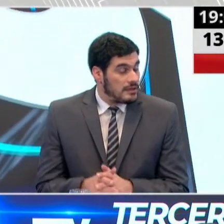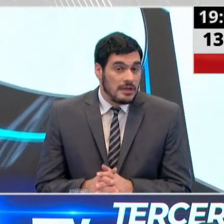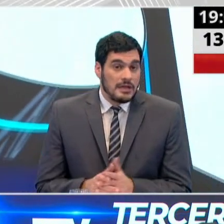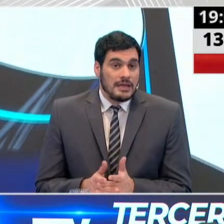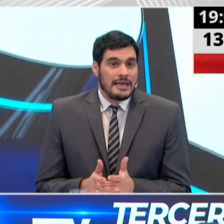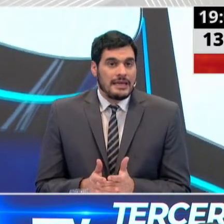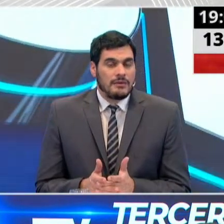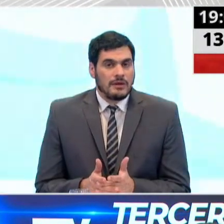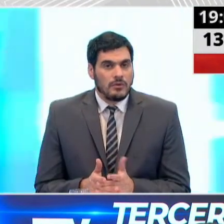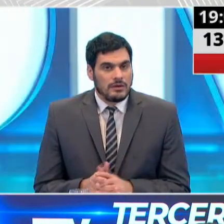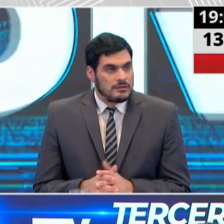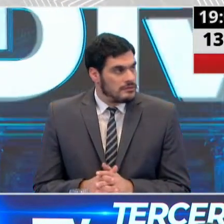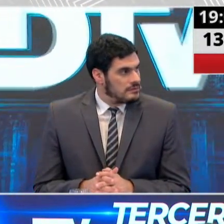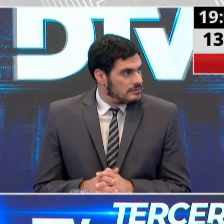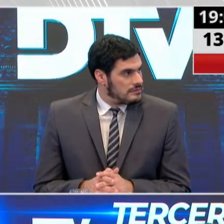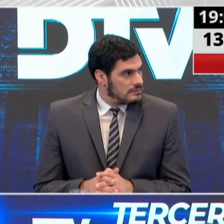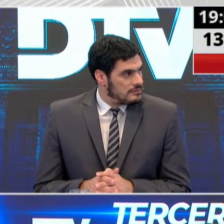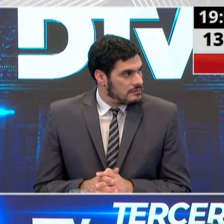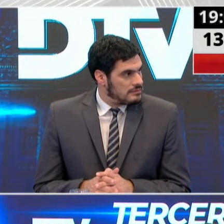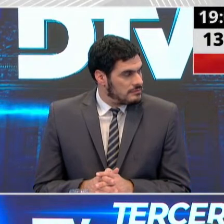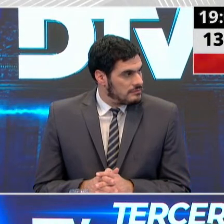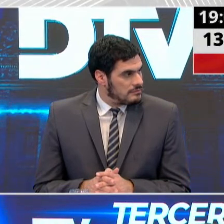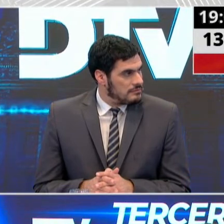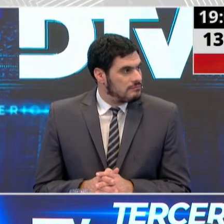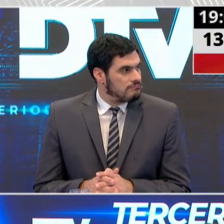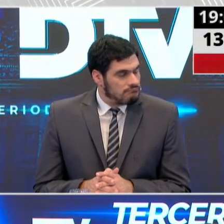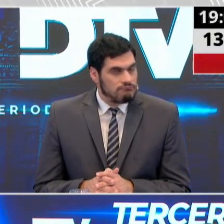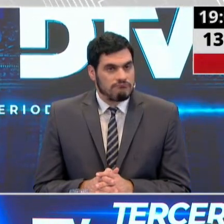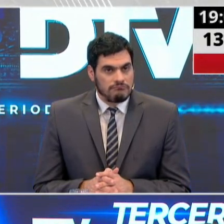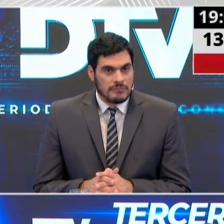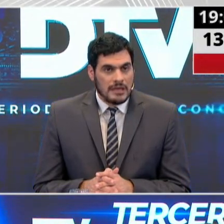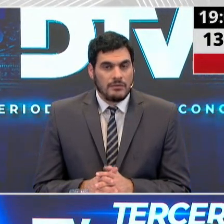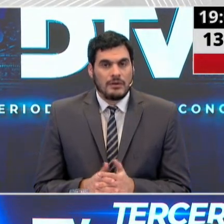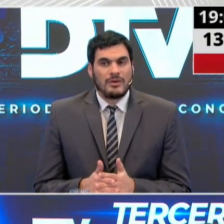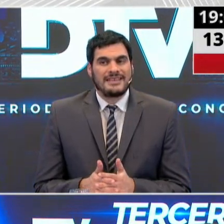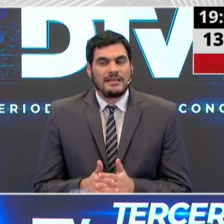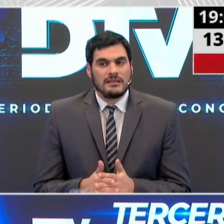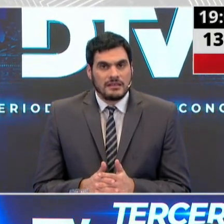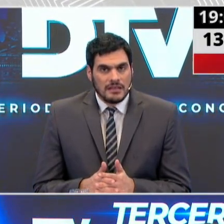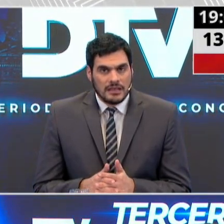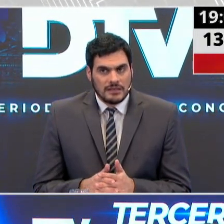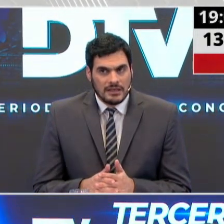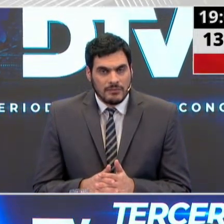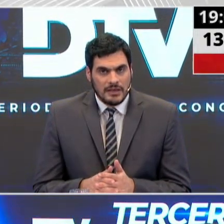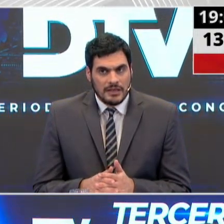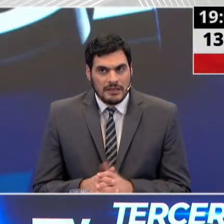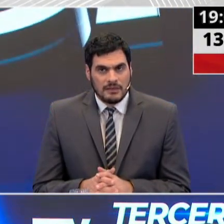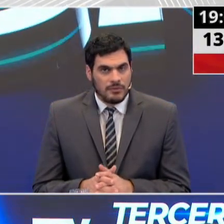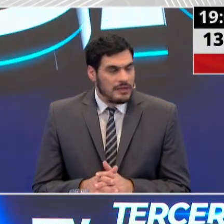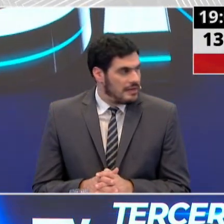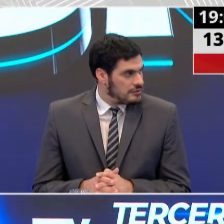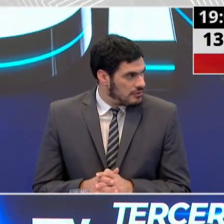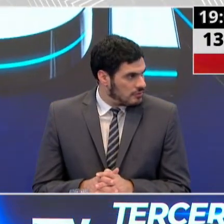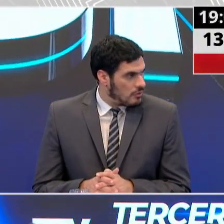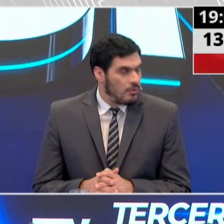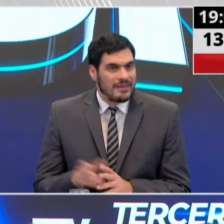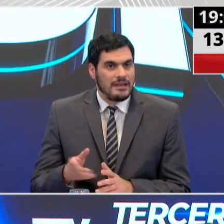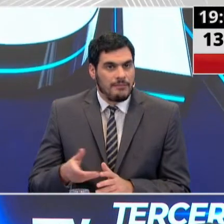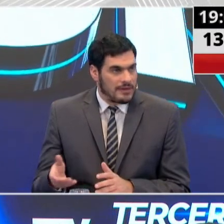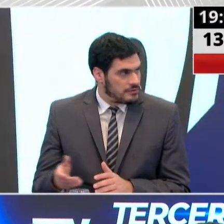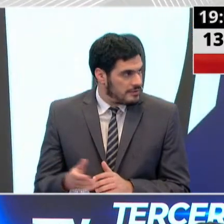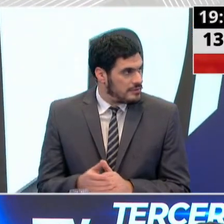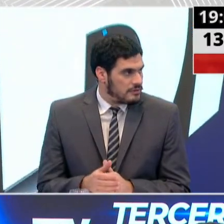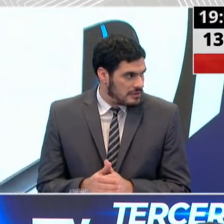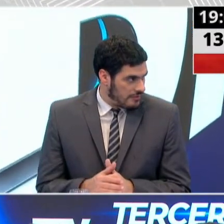exacto. Y no hay que los ver va perdiendo, capaz lo absorbe Juntos por el Cambio. Hay que ver cuánta identidad tenga Milei después de la elección. Cómo quede